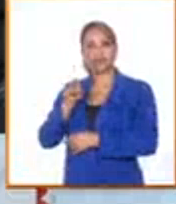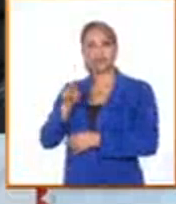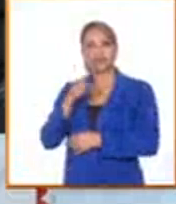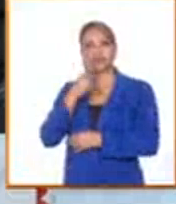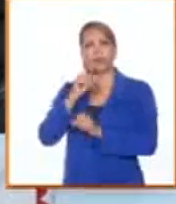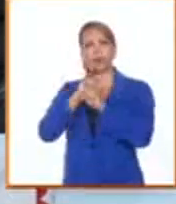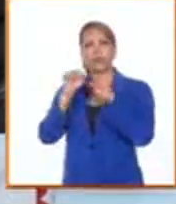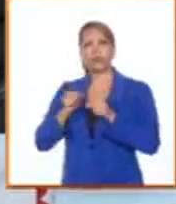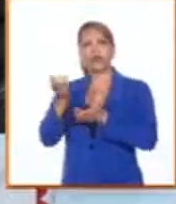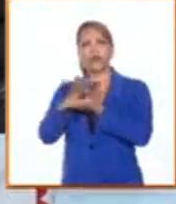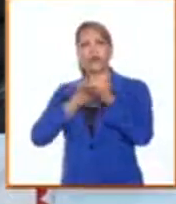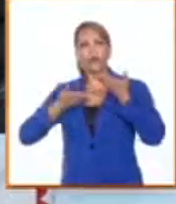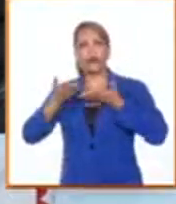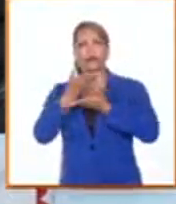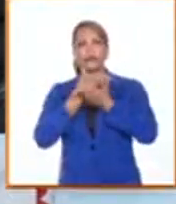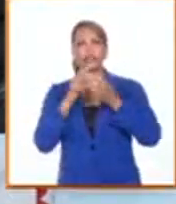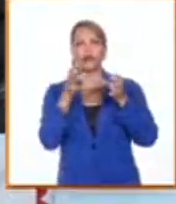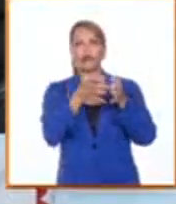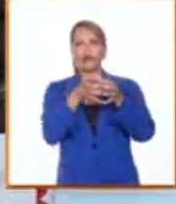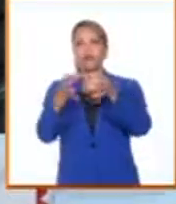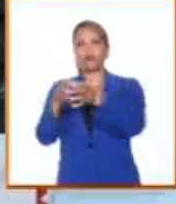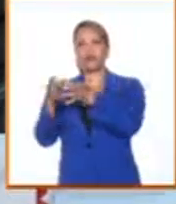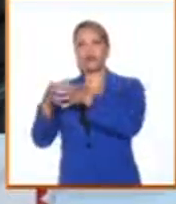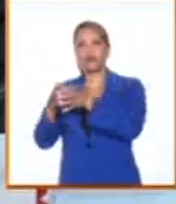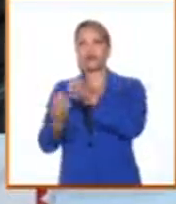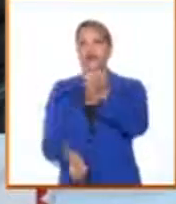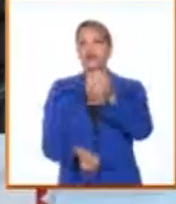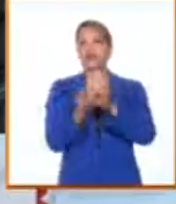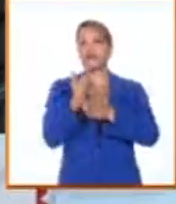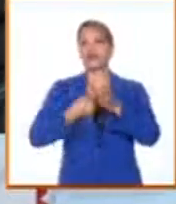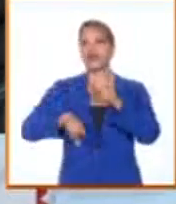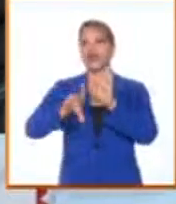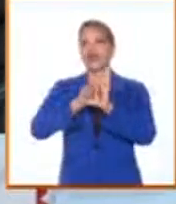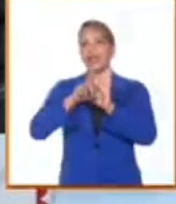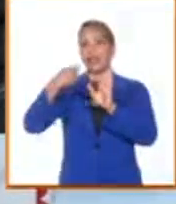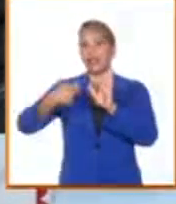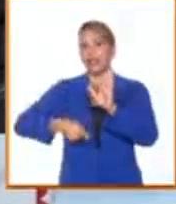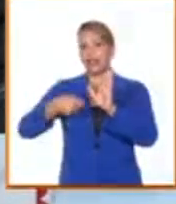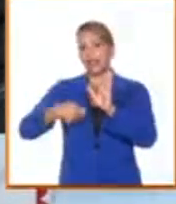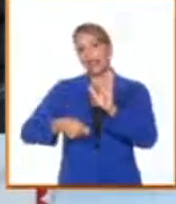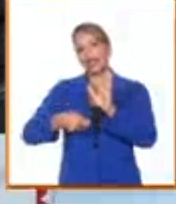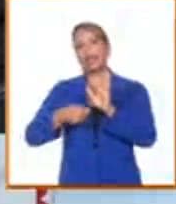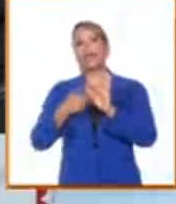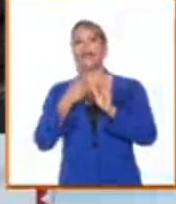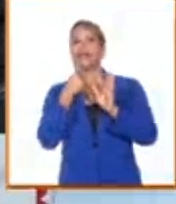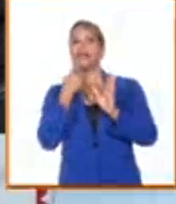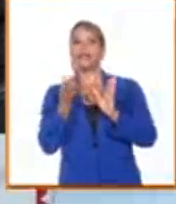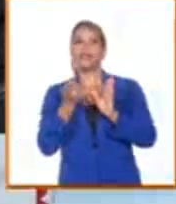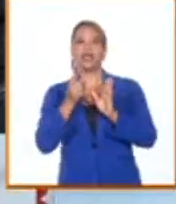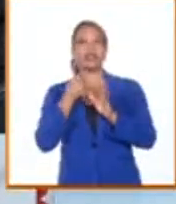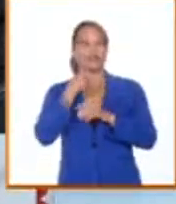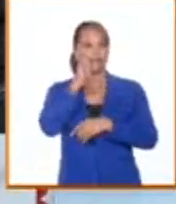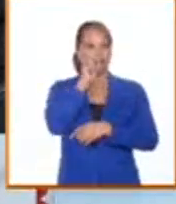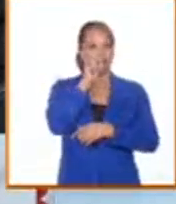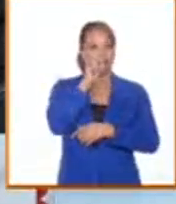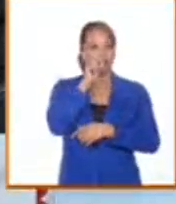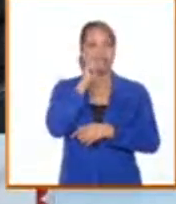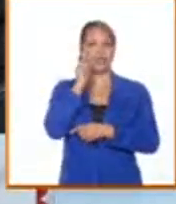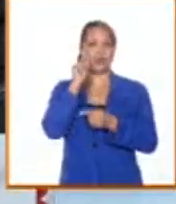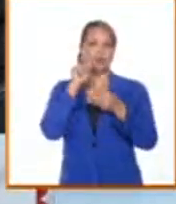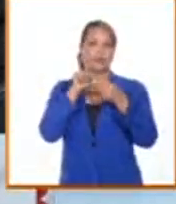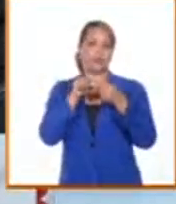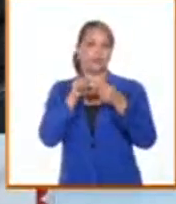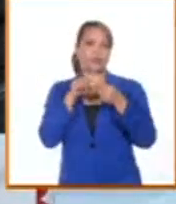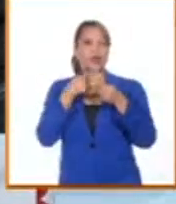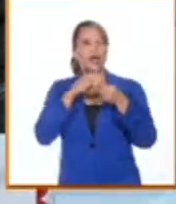de compartir con el colectivo que ha hecho la ley y que ha, bueno, llevado a feliz término este propósito.